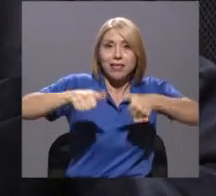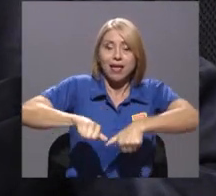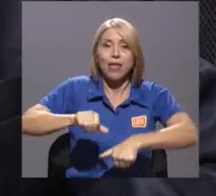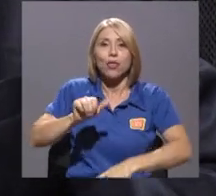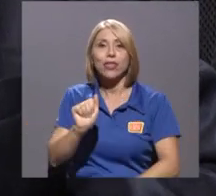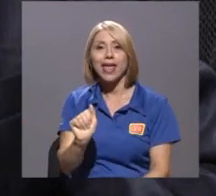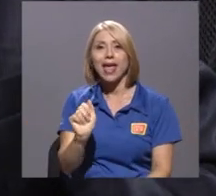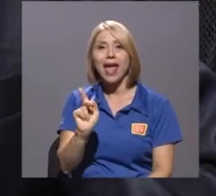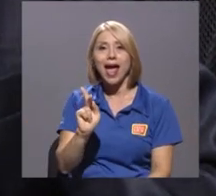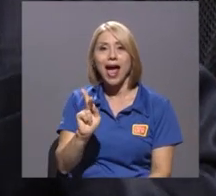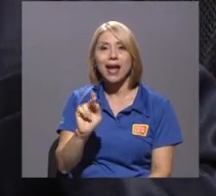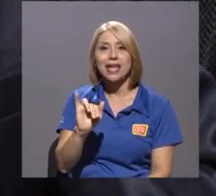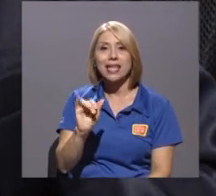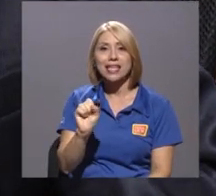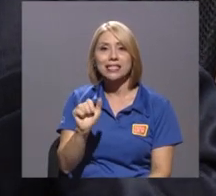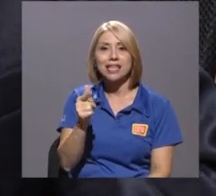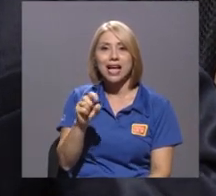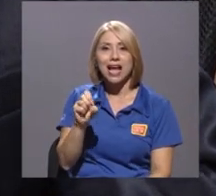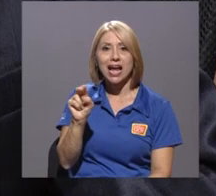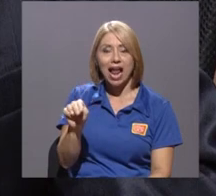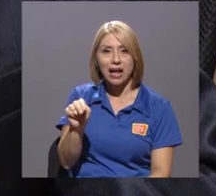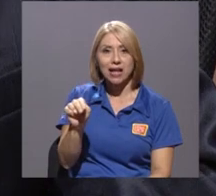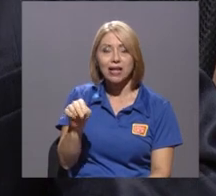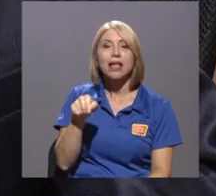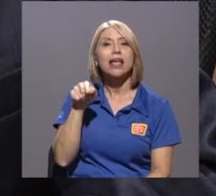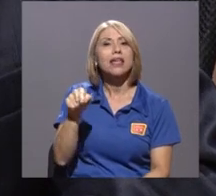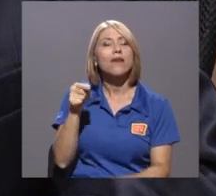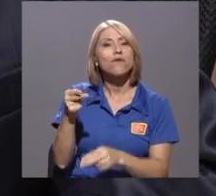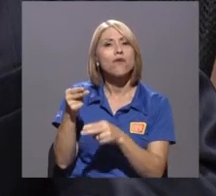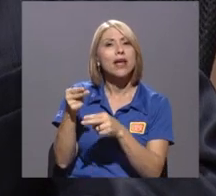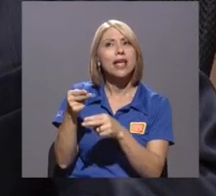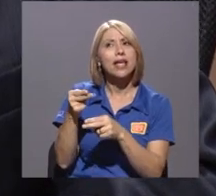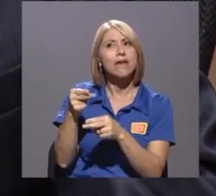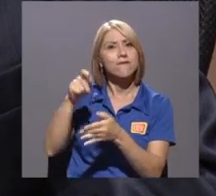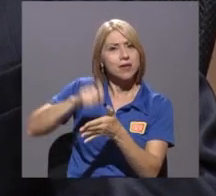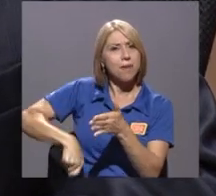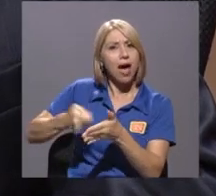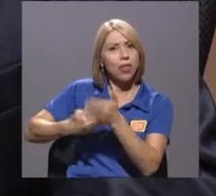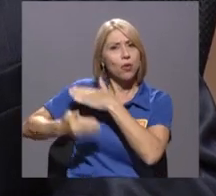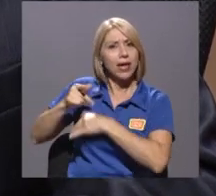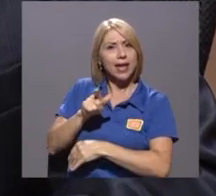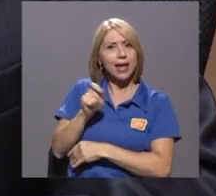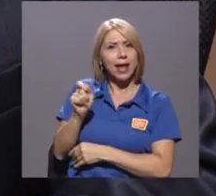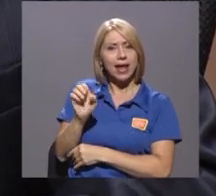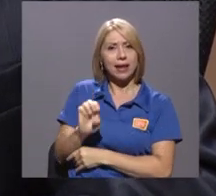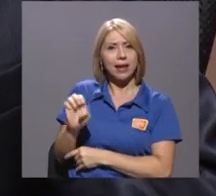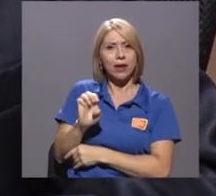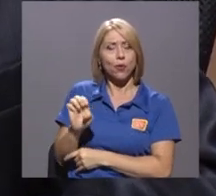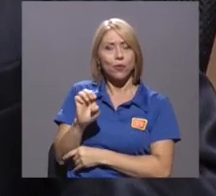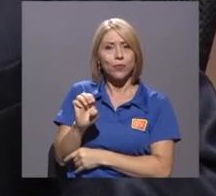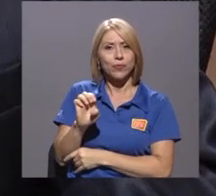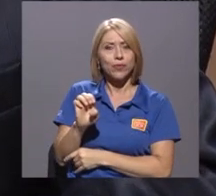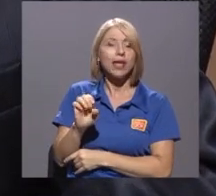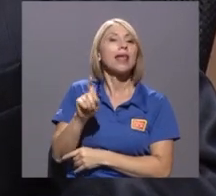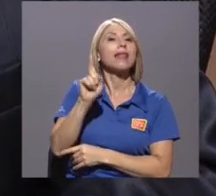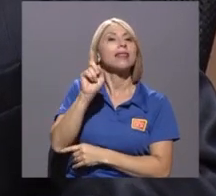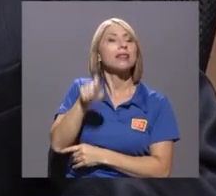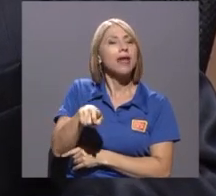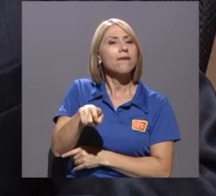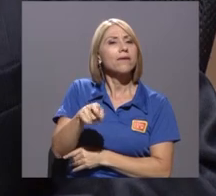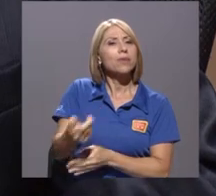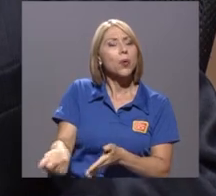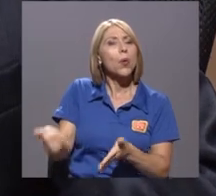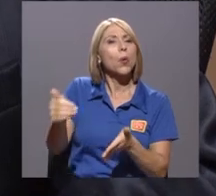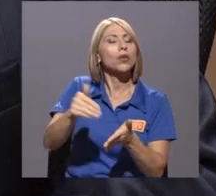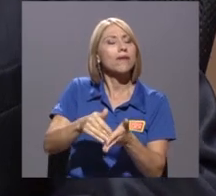fue llamado en el ego hay que regresar sobre la